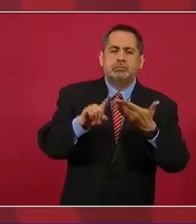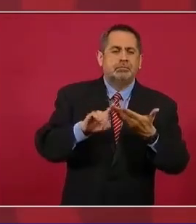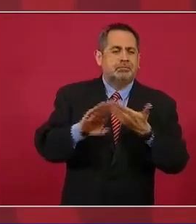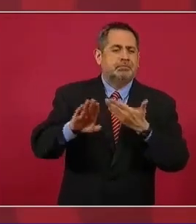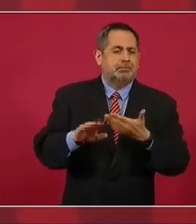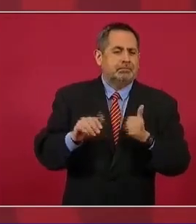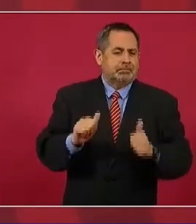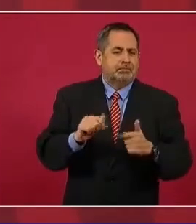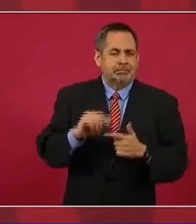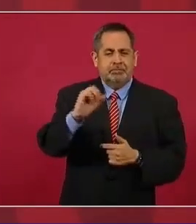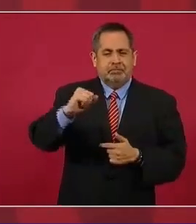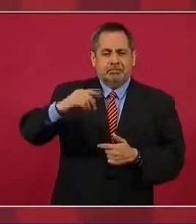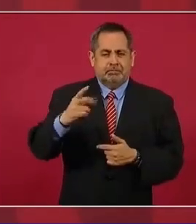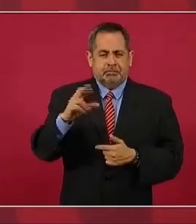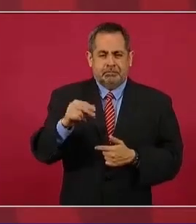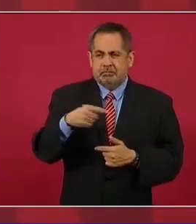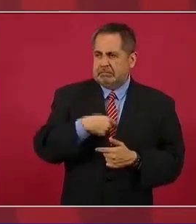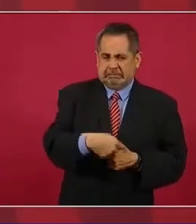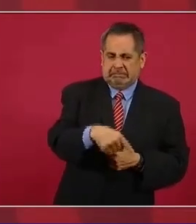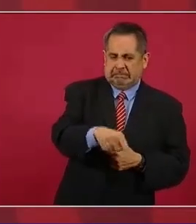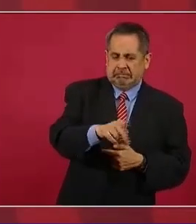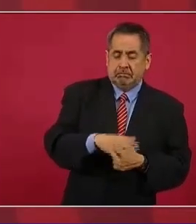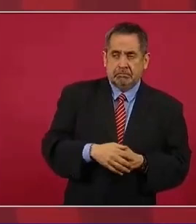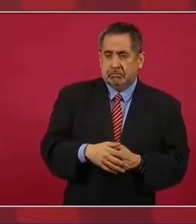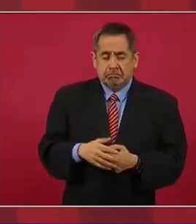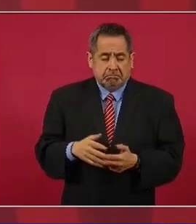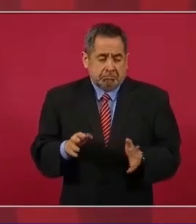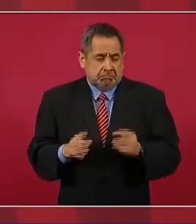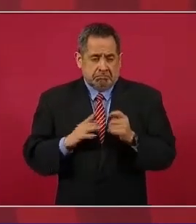problema. Nosotros, si un juez